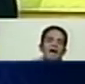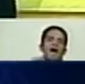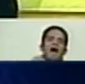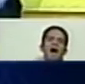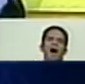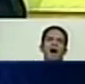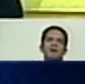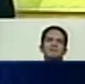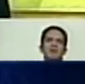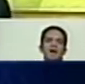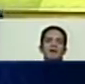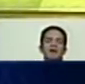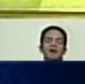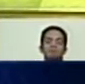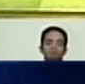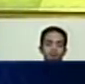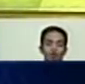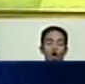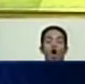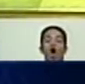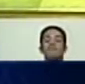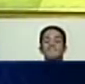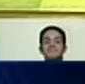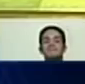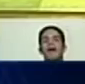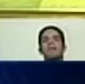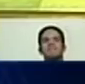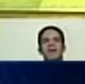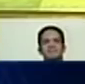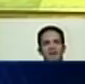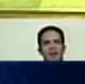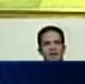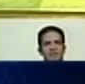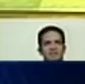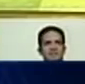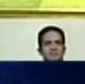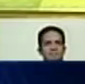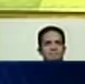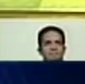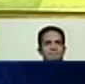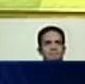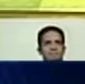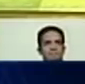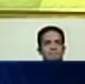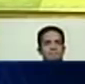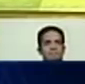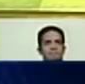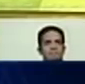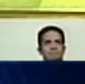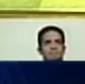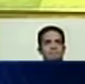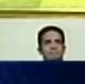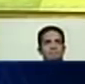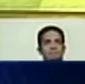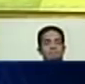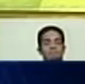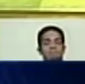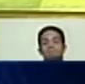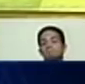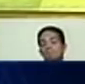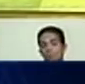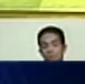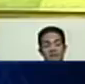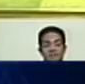conformación de una oficina de intereses, ya que no hay ni habrá por lo pronto embajada de los